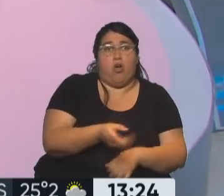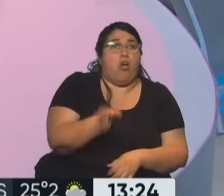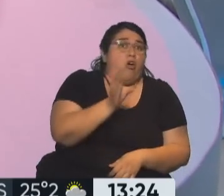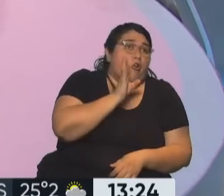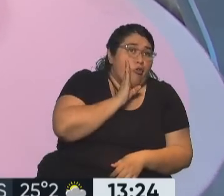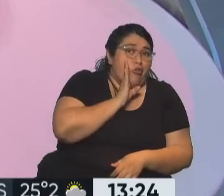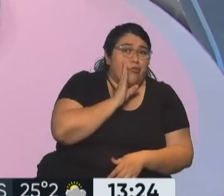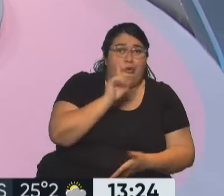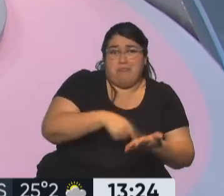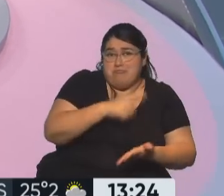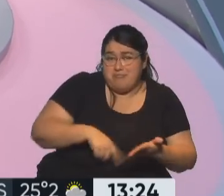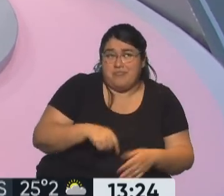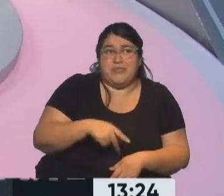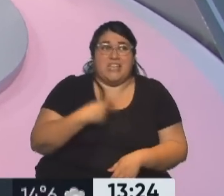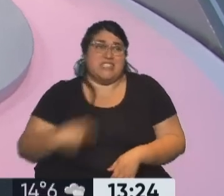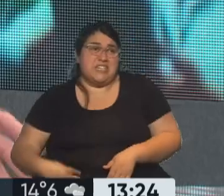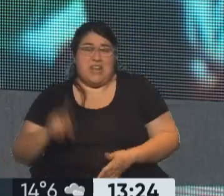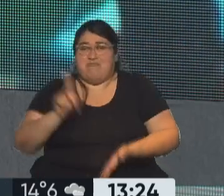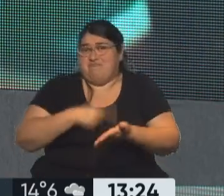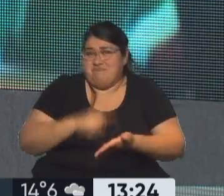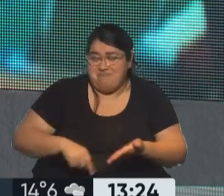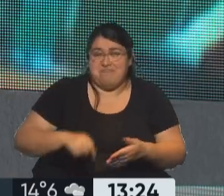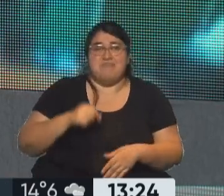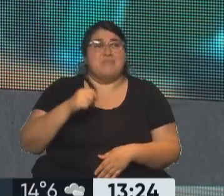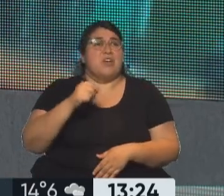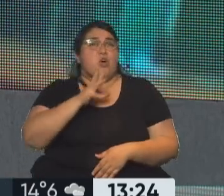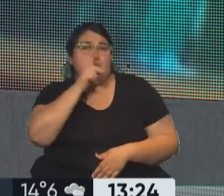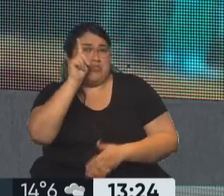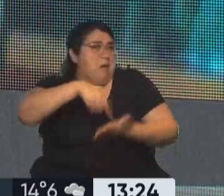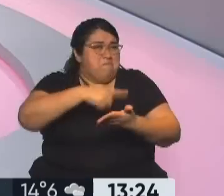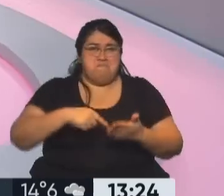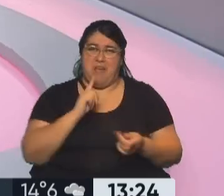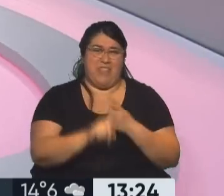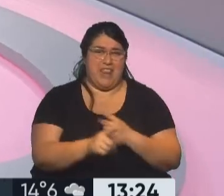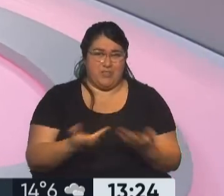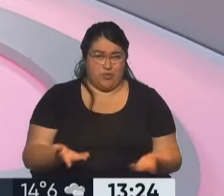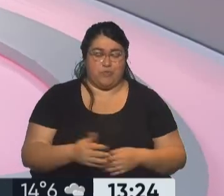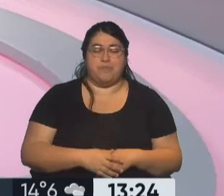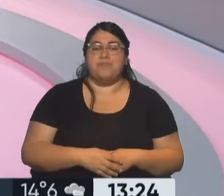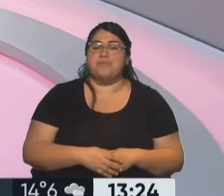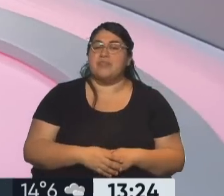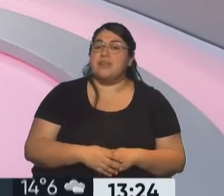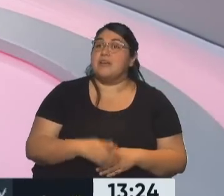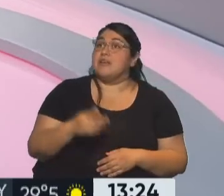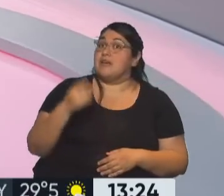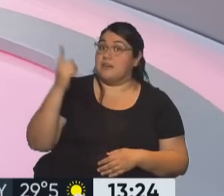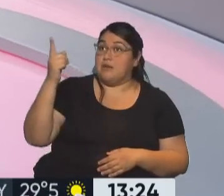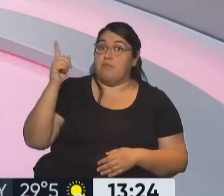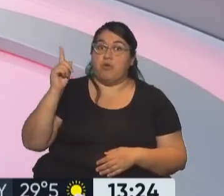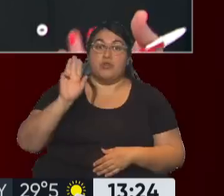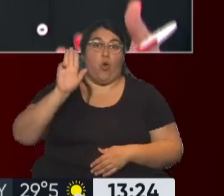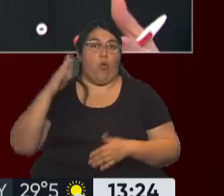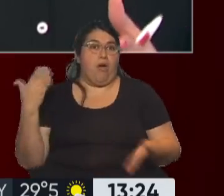lo veta, o China lo veta. Si no se pueden poner de acuerdo con estos miembros, imagínate si va a funcionar mejor con más miembros. Digo, claro, es una pregunta